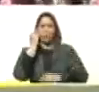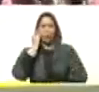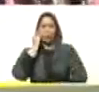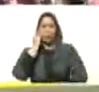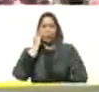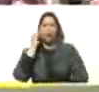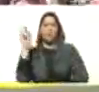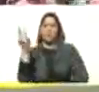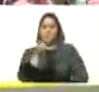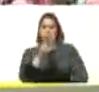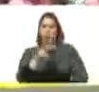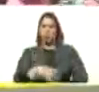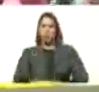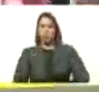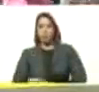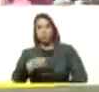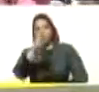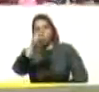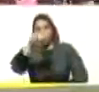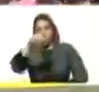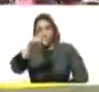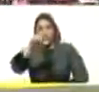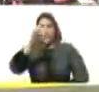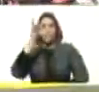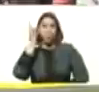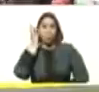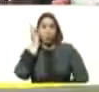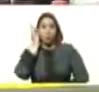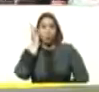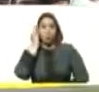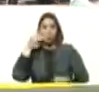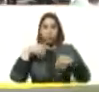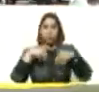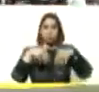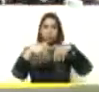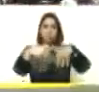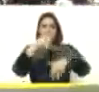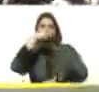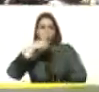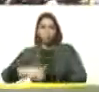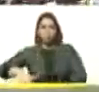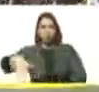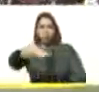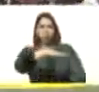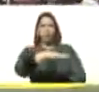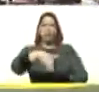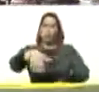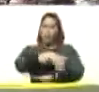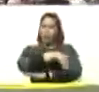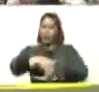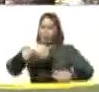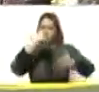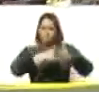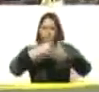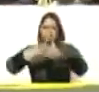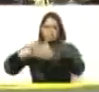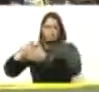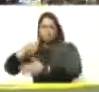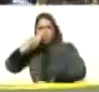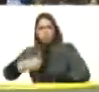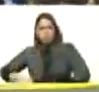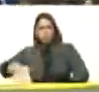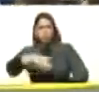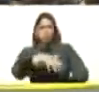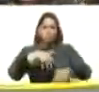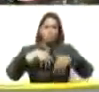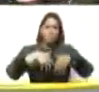mujeres venezolanas. Marcha de pueblo en la calle, marcha de pueblo combatiente,